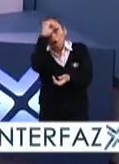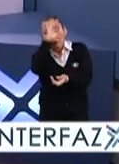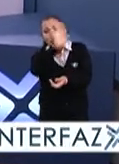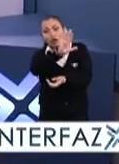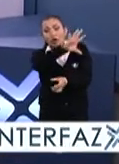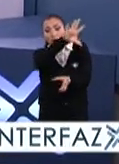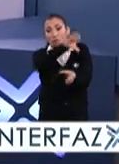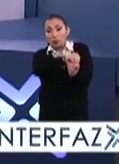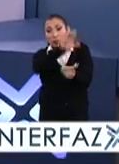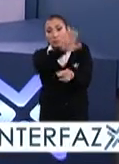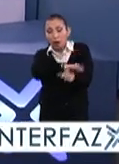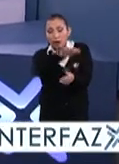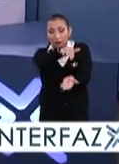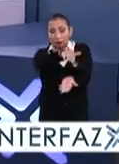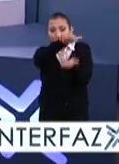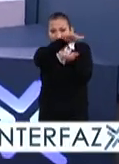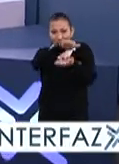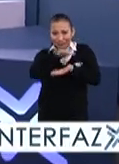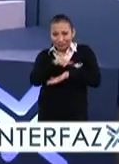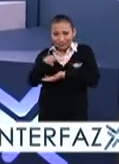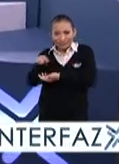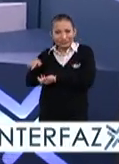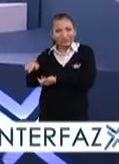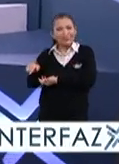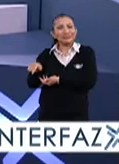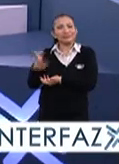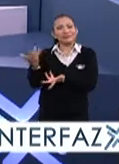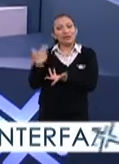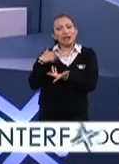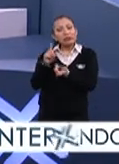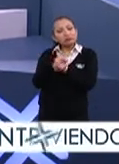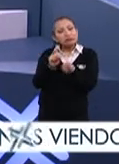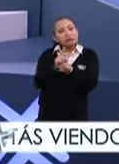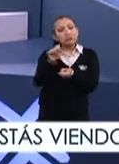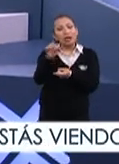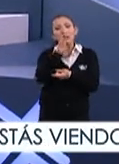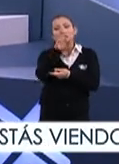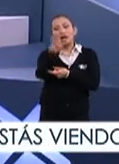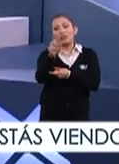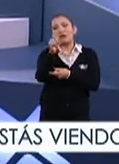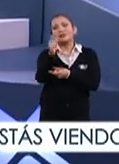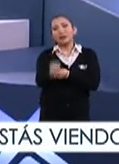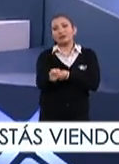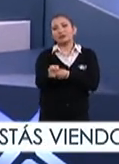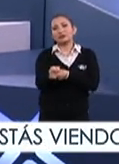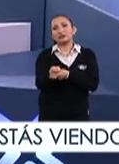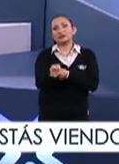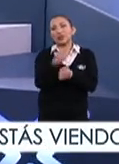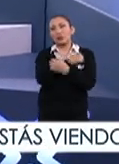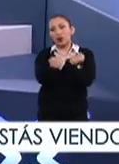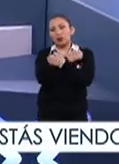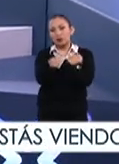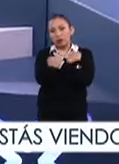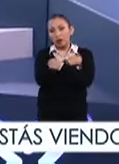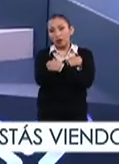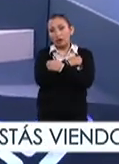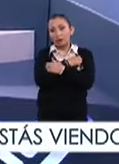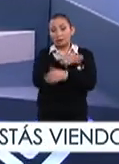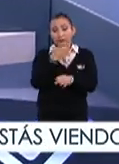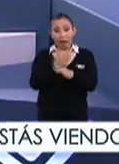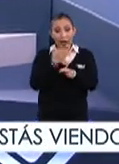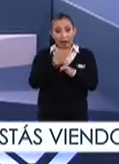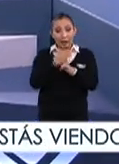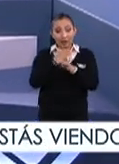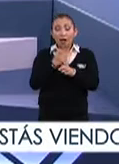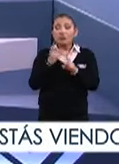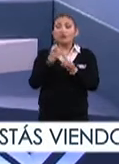una mucho más amplia dinámica y, por supuesto, resultados de lo que es la educación en estos momentos